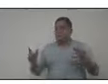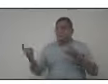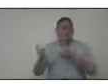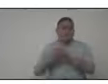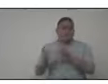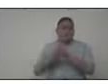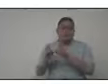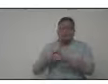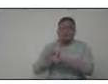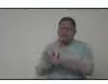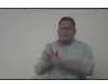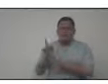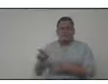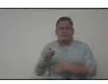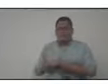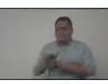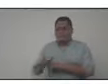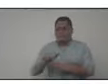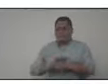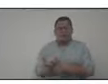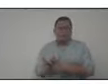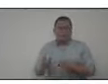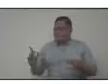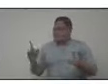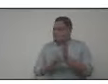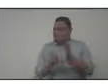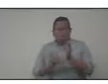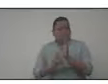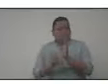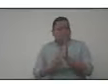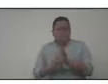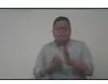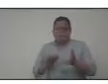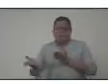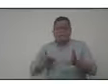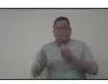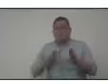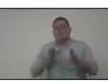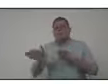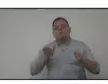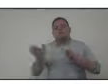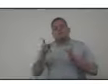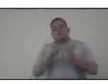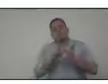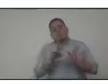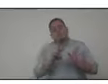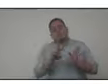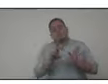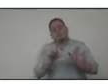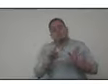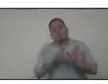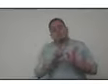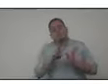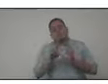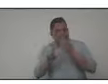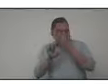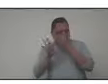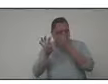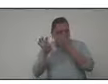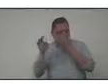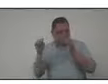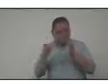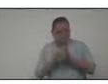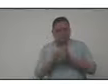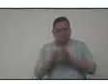la pandemia y la pospandemia fue el domiciliario. Mira que en el 2021 teníamos